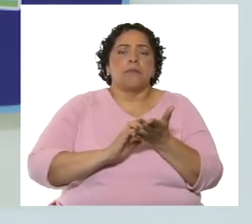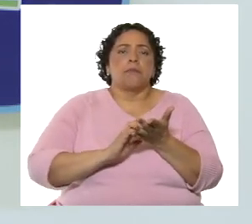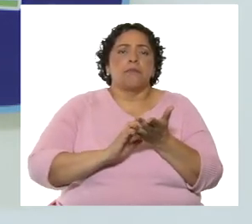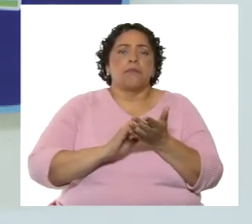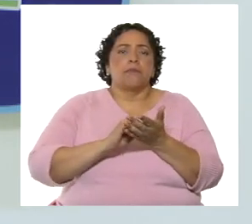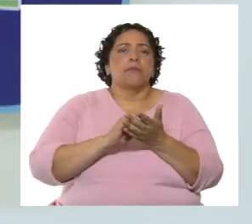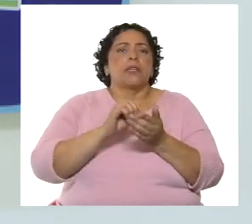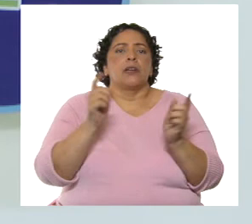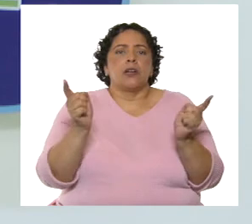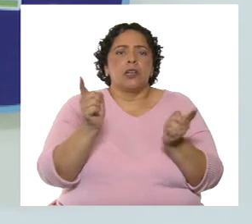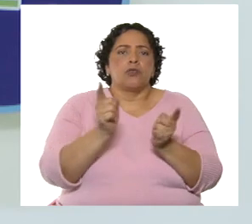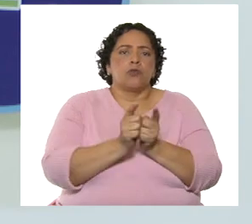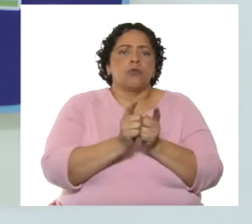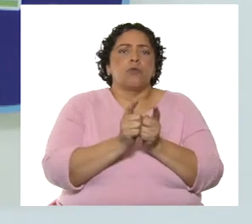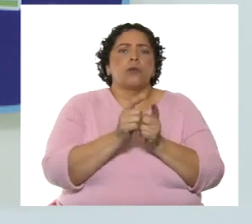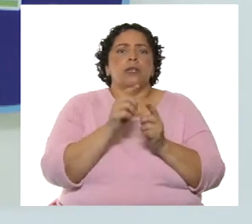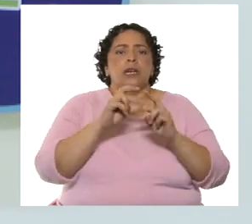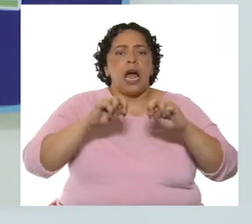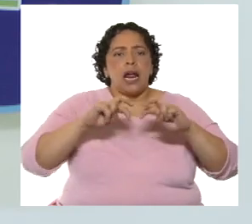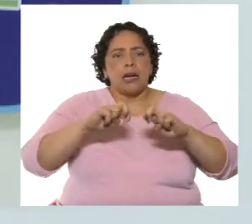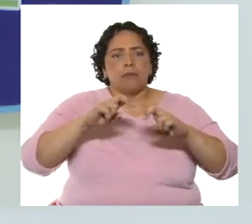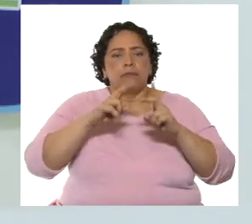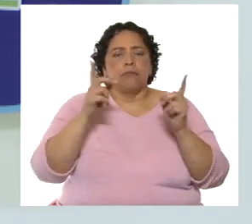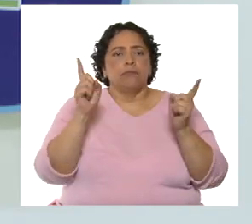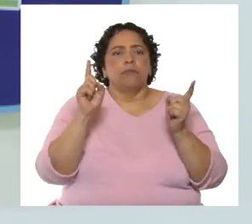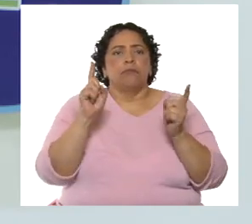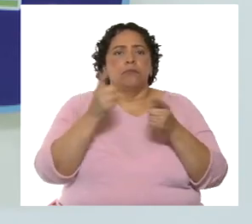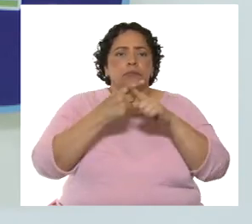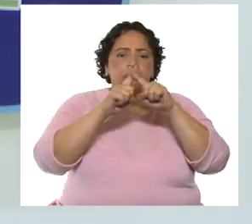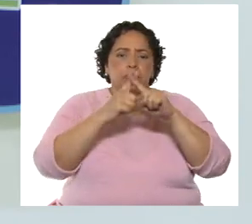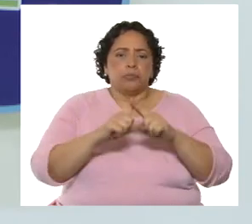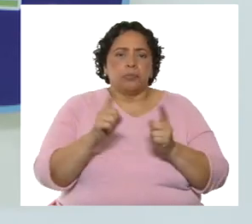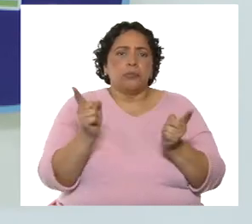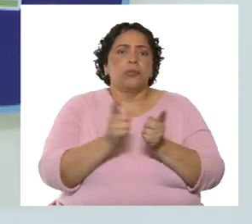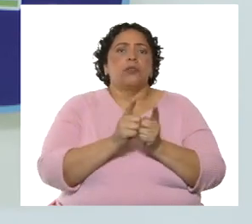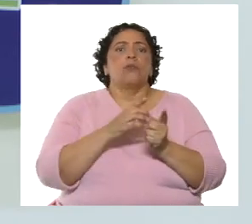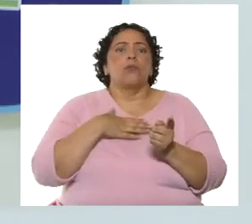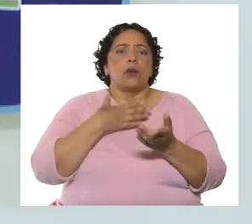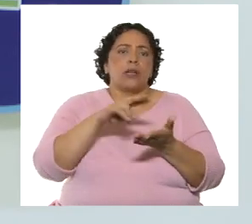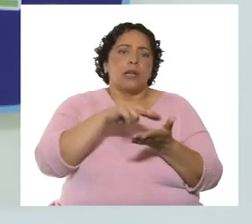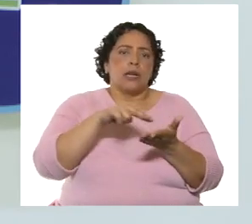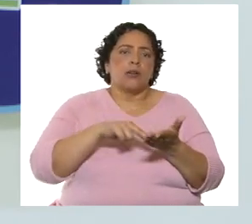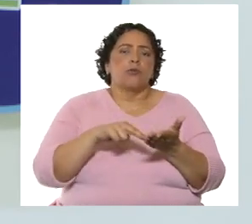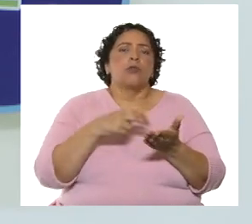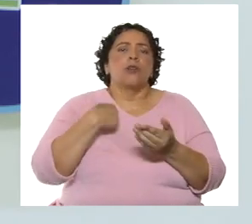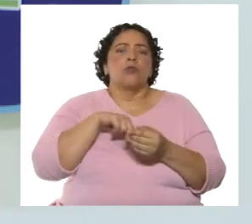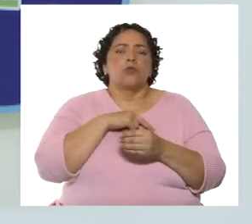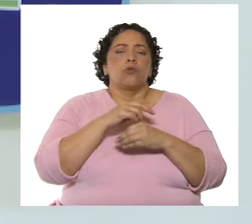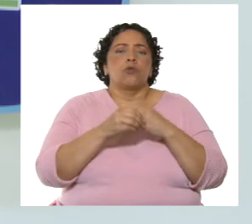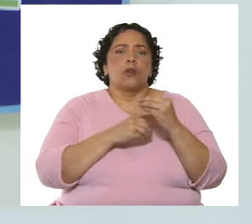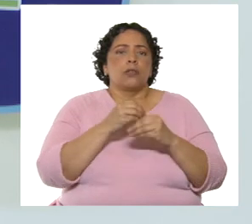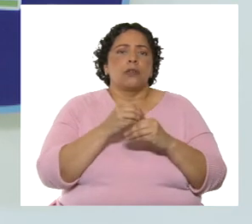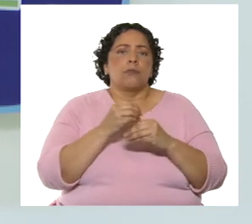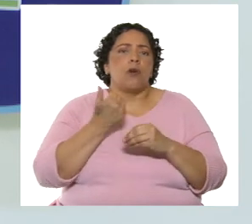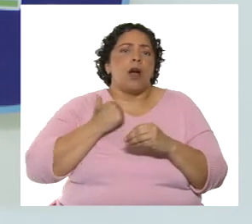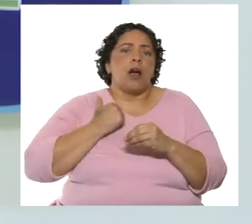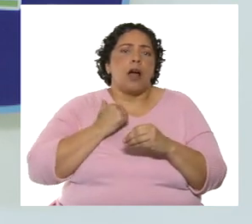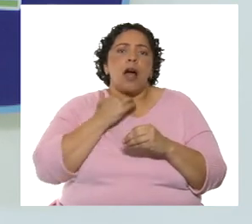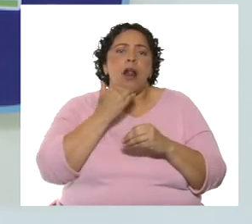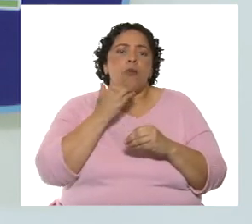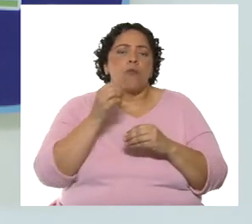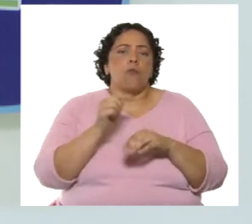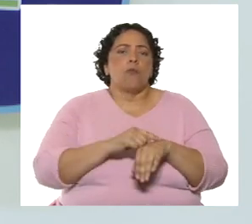esquemas, resúmenes, análisis, ensayos de esa lectura que nosotros llevamos a cabo en un momento